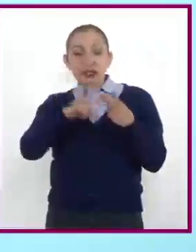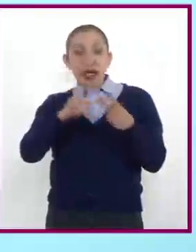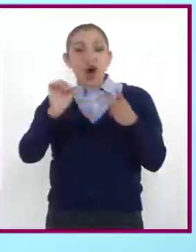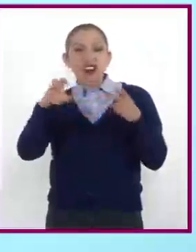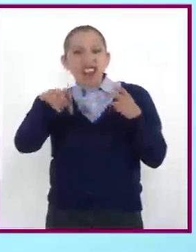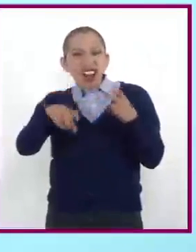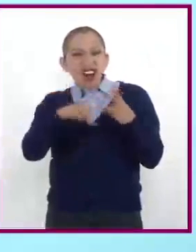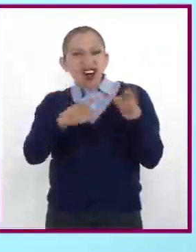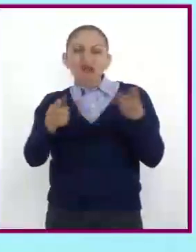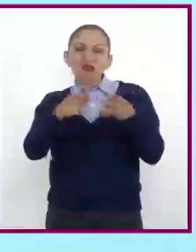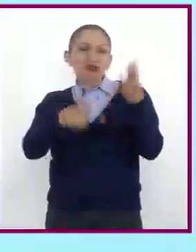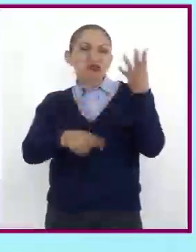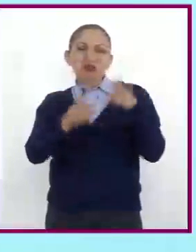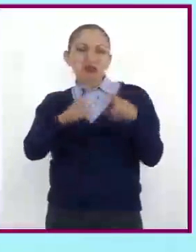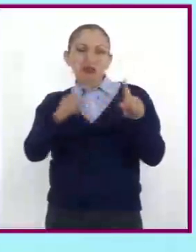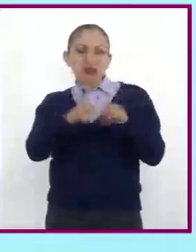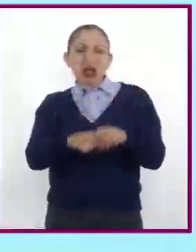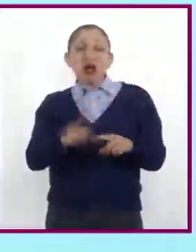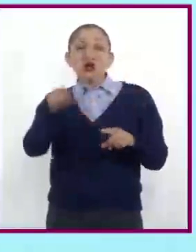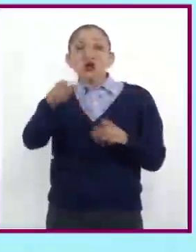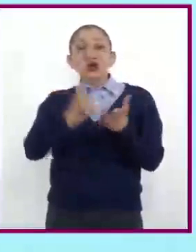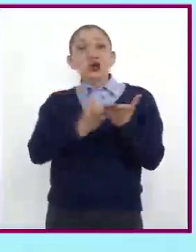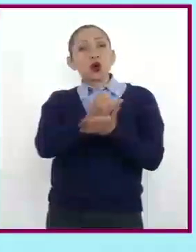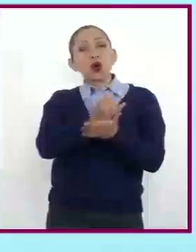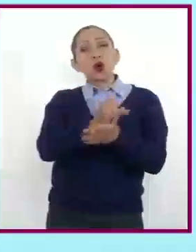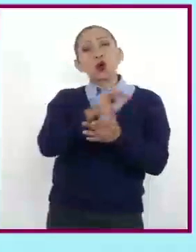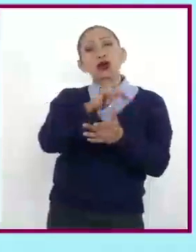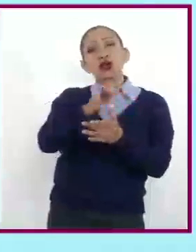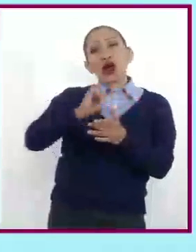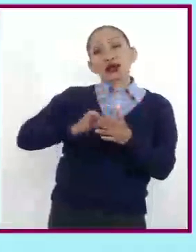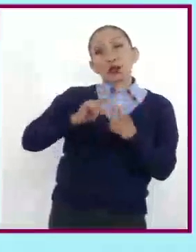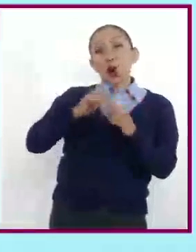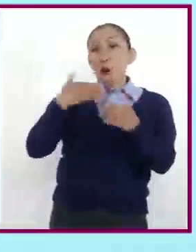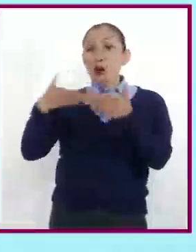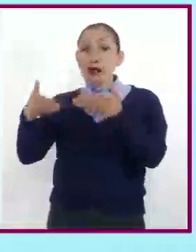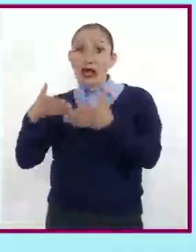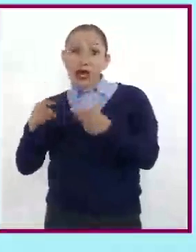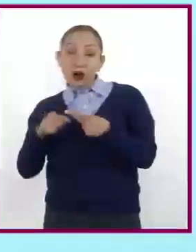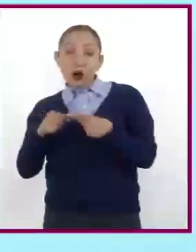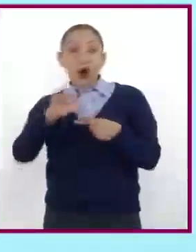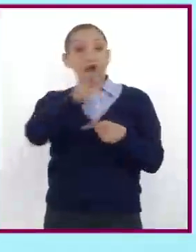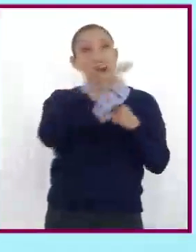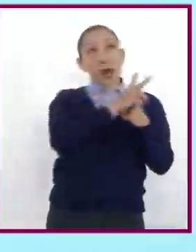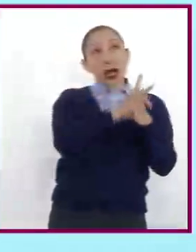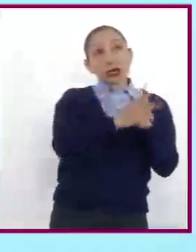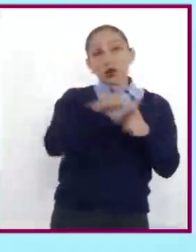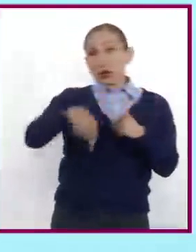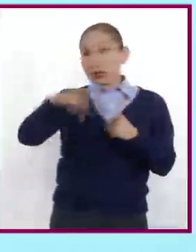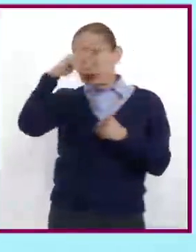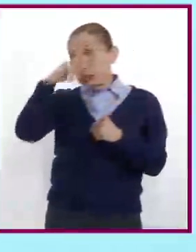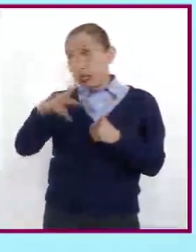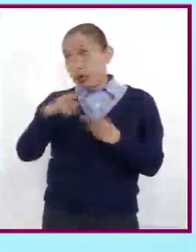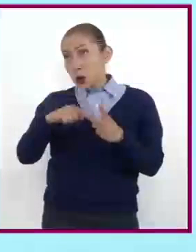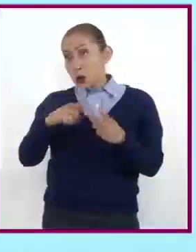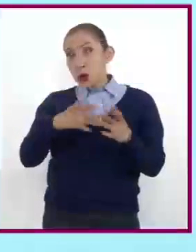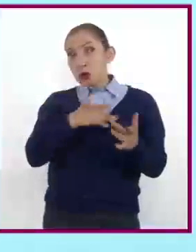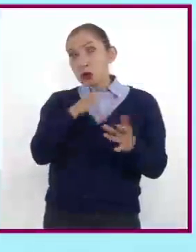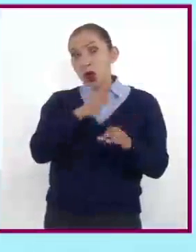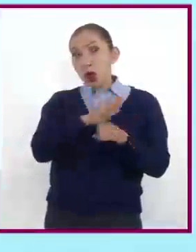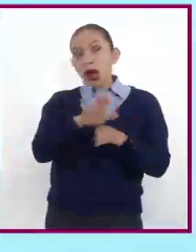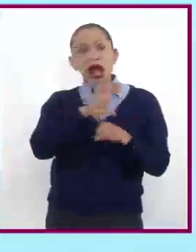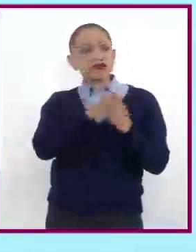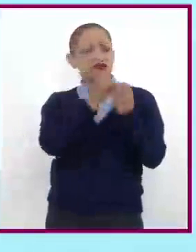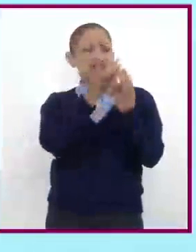terror, entre otros. Y pueden decidirse por un cuento antiguo o moderno, de otro país o de México. Es decir,